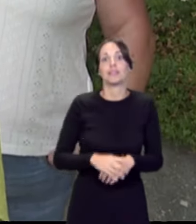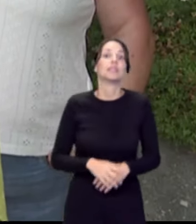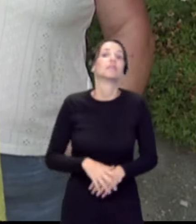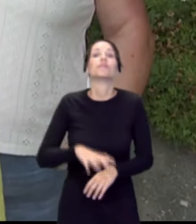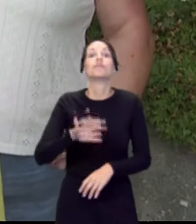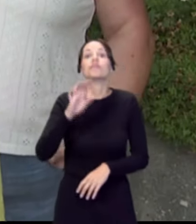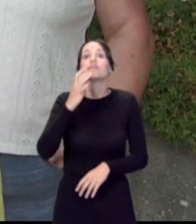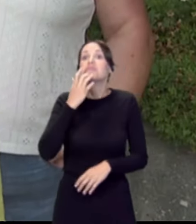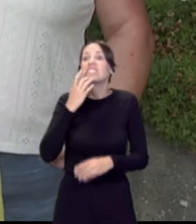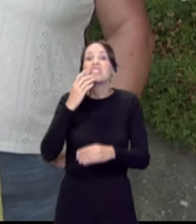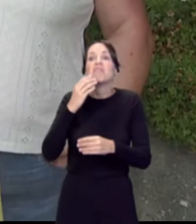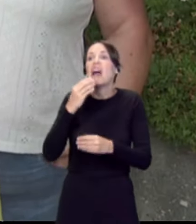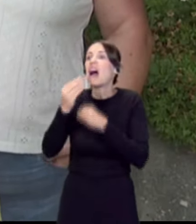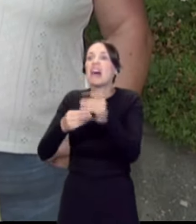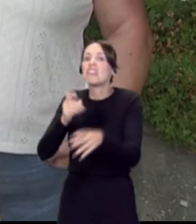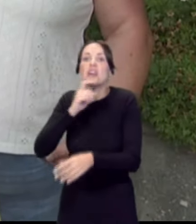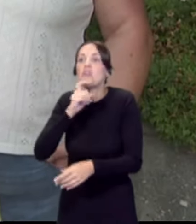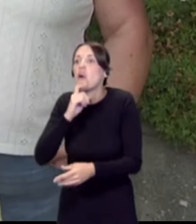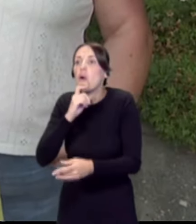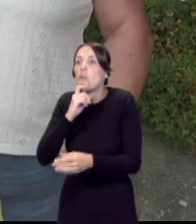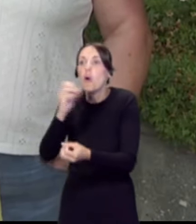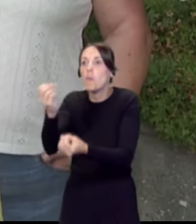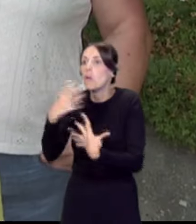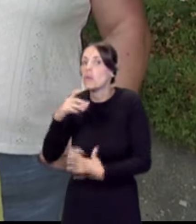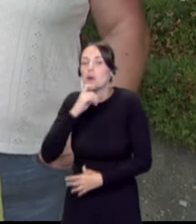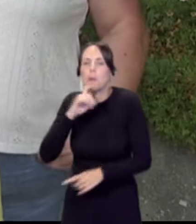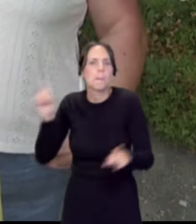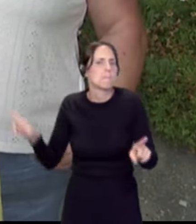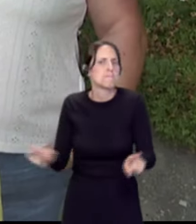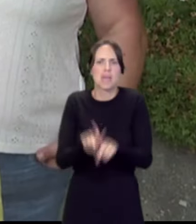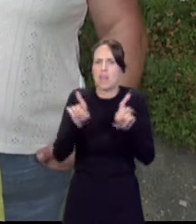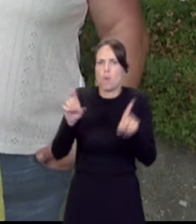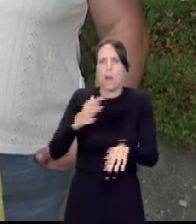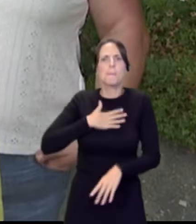trasladen a nosotros, nos da igual. Nosotros queremos el derecho que nos corresponde por convenio.